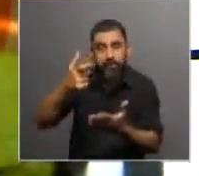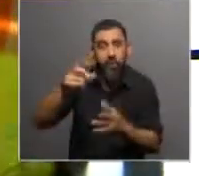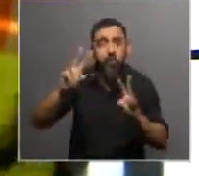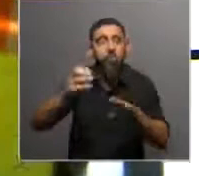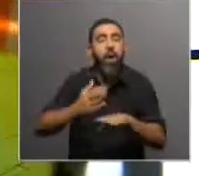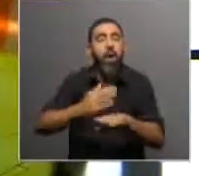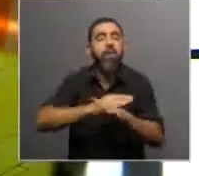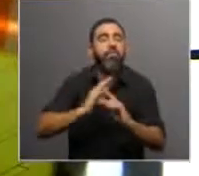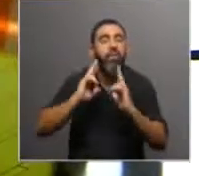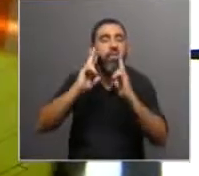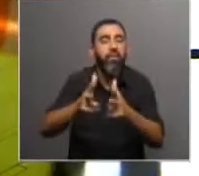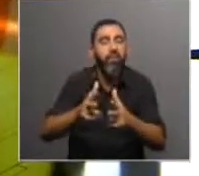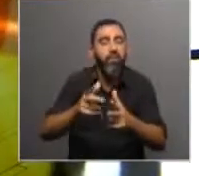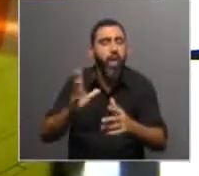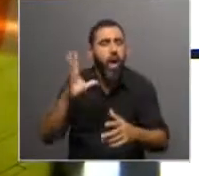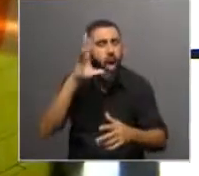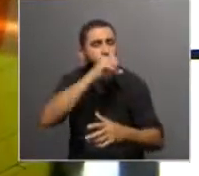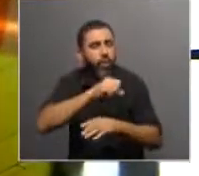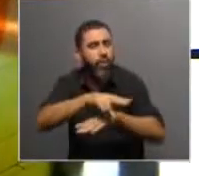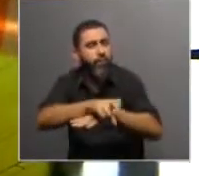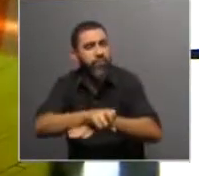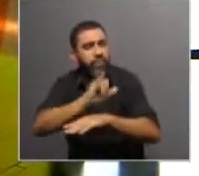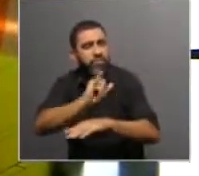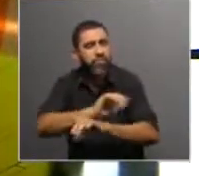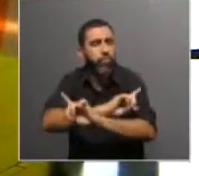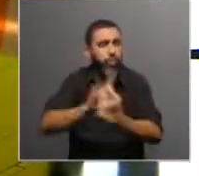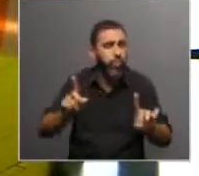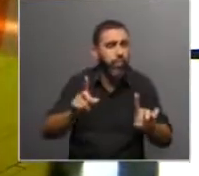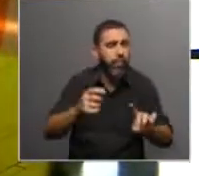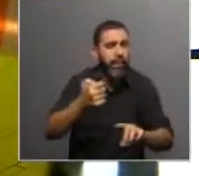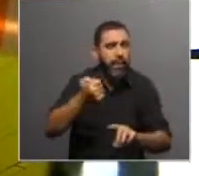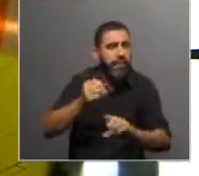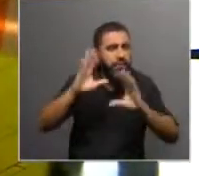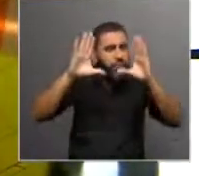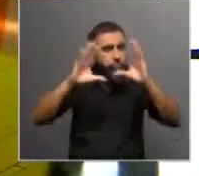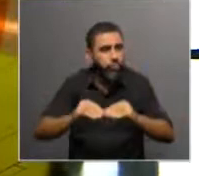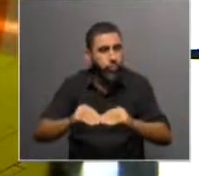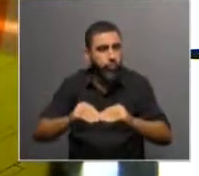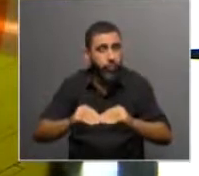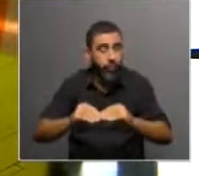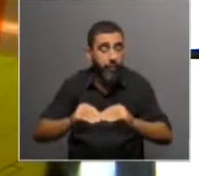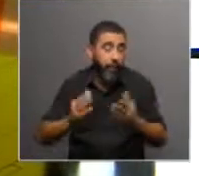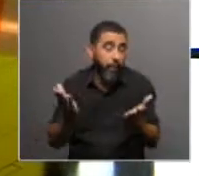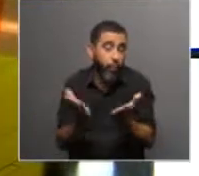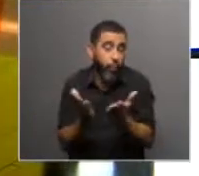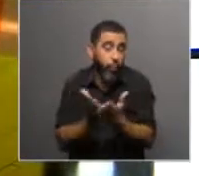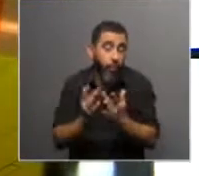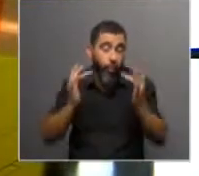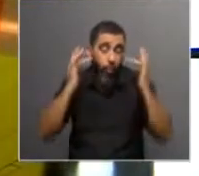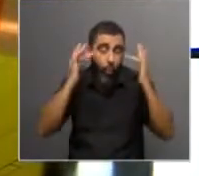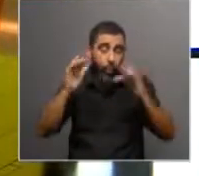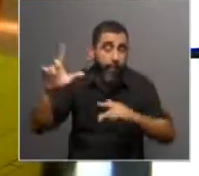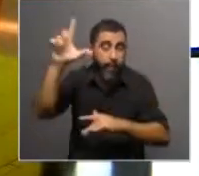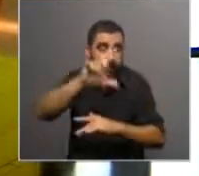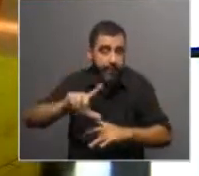les anticipábamos, ¿no? ¿Es aburrida la física o no es aburrida la física? Casi todos los que transitamos en algún momento la educación